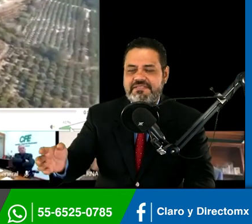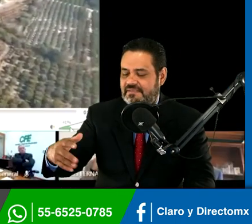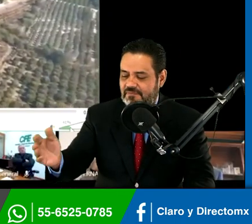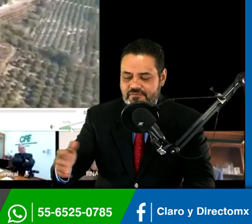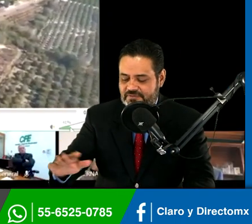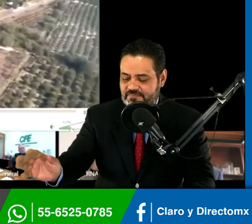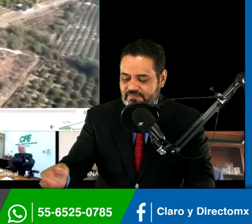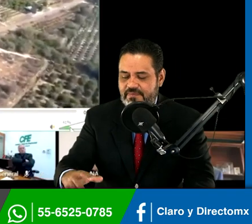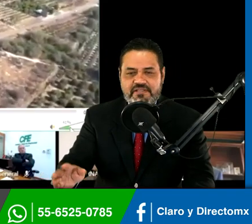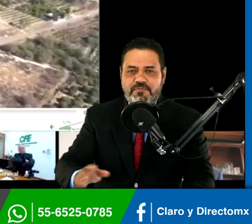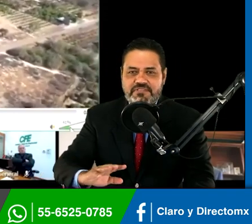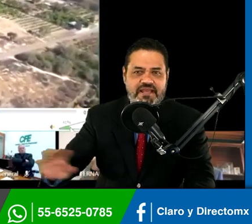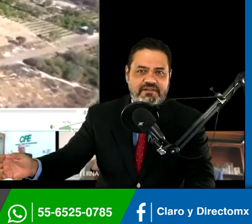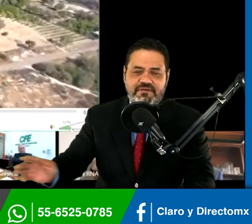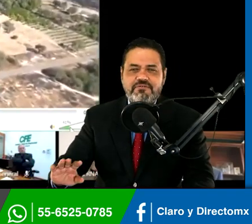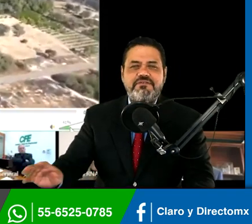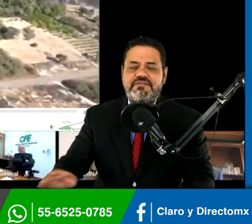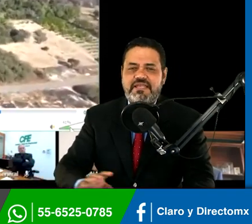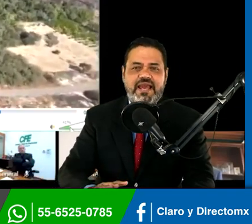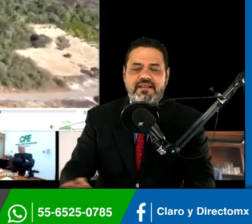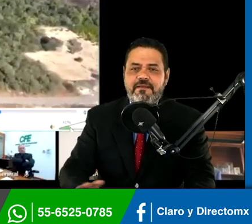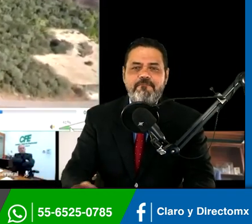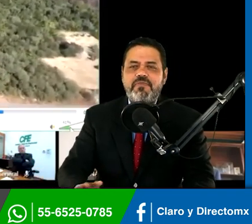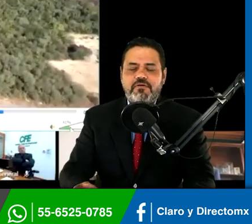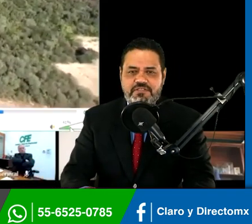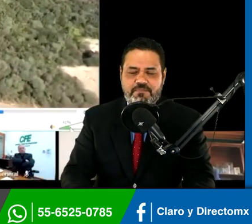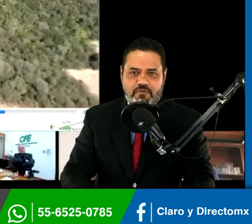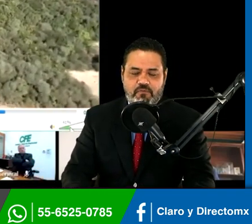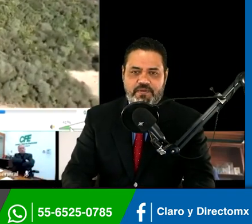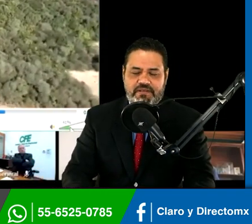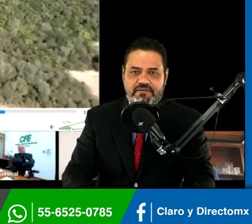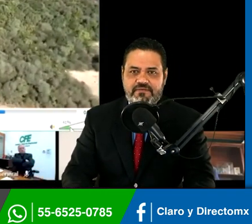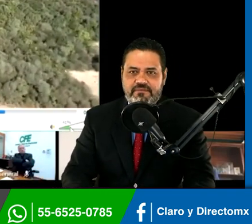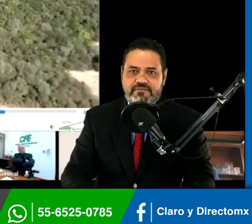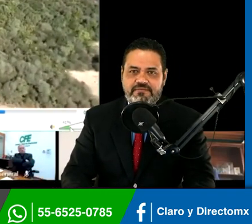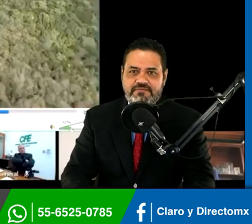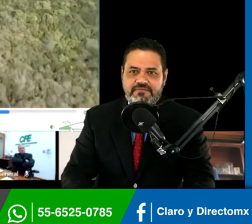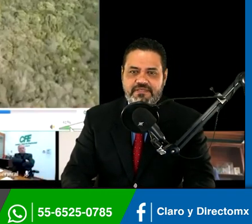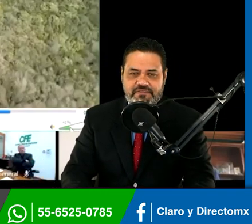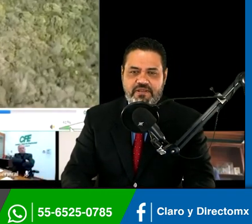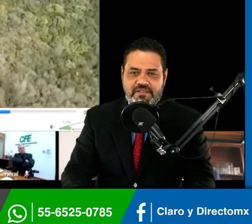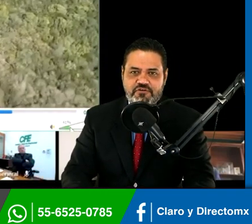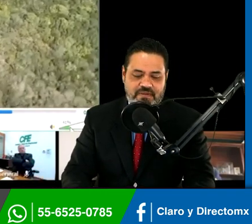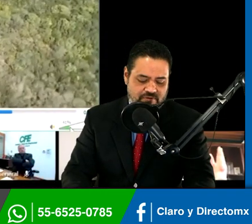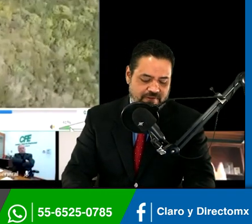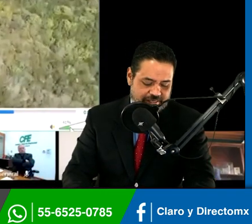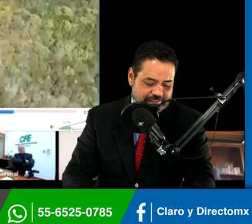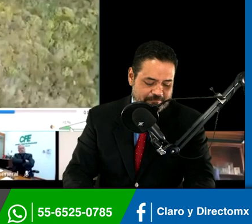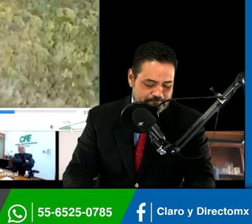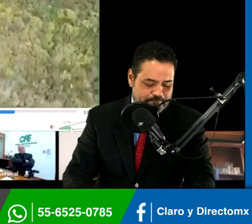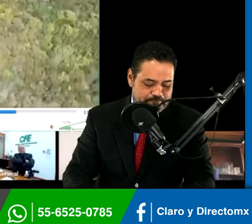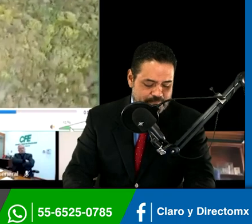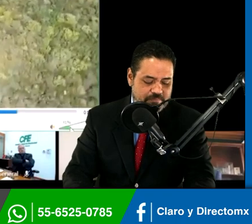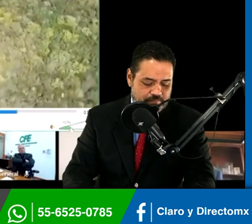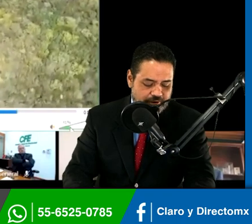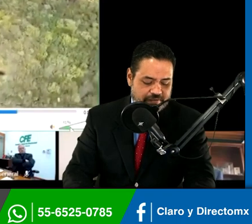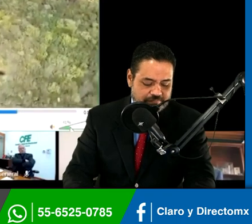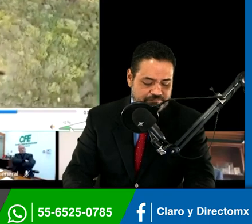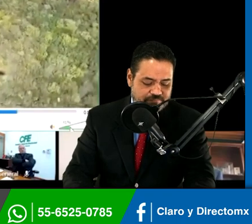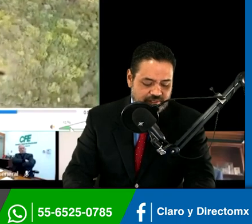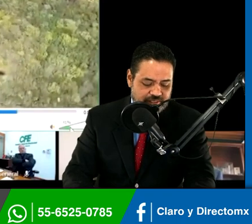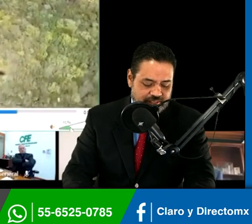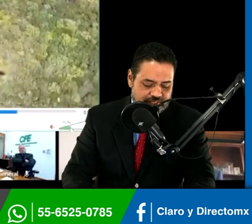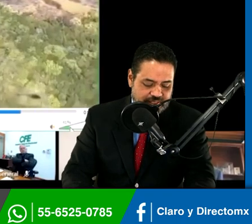ya presentamos, va a haber responsables, vamos a investigar, no se preocupen. Es lo que ha dicho Manuel Bartlett.